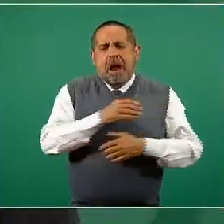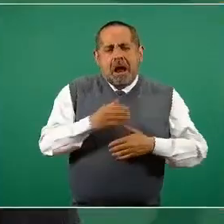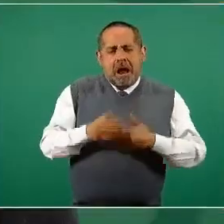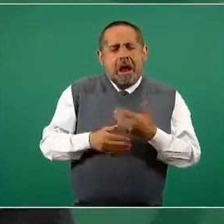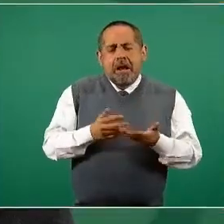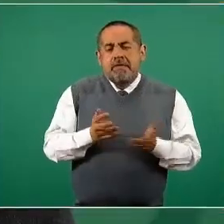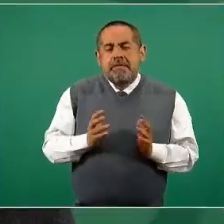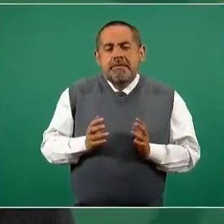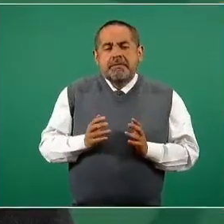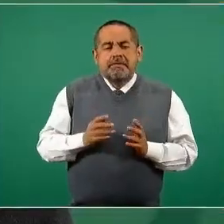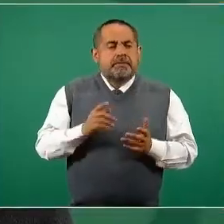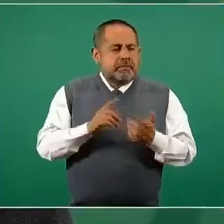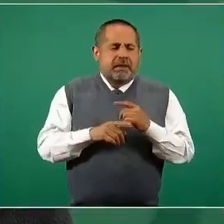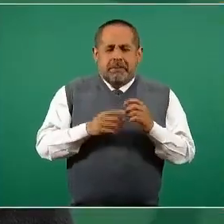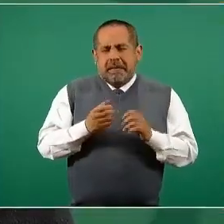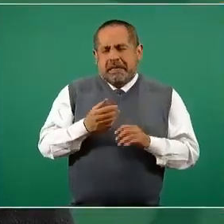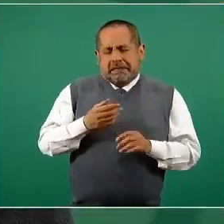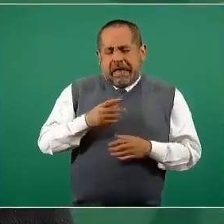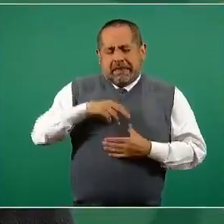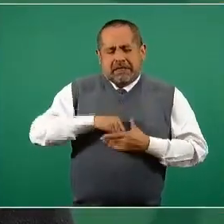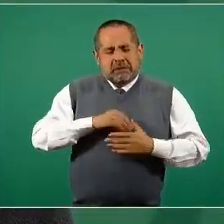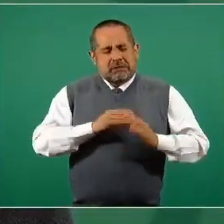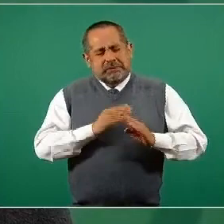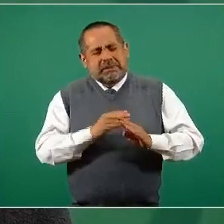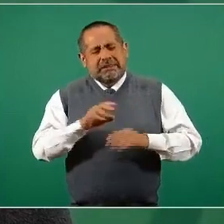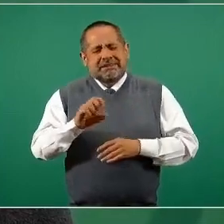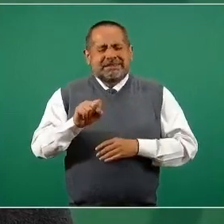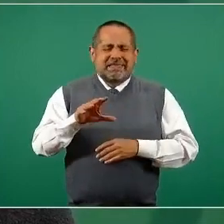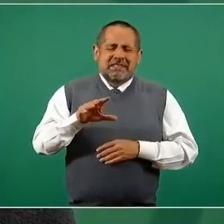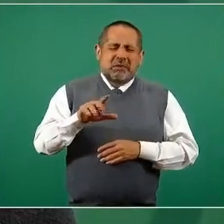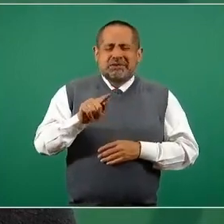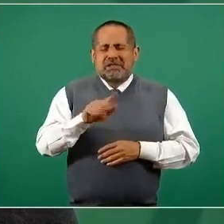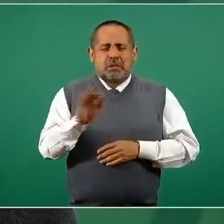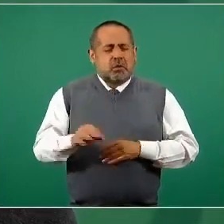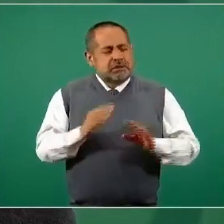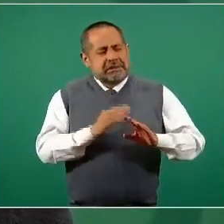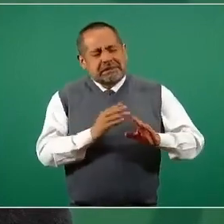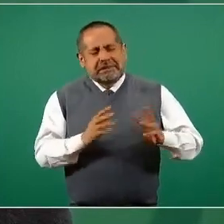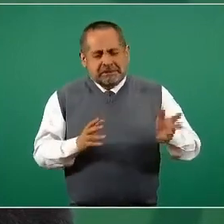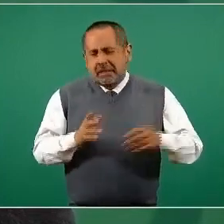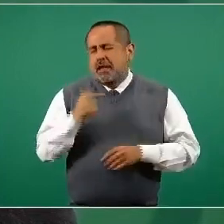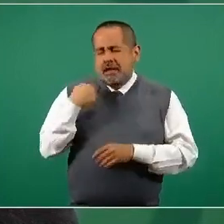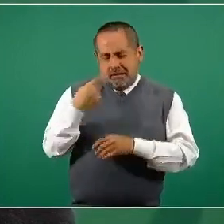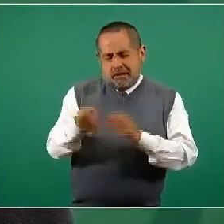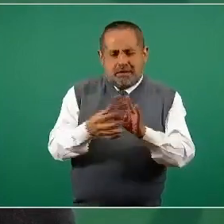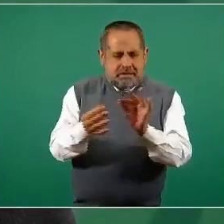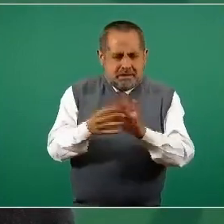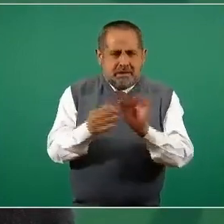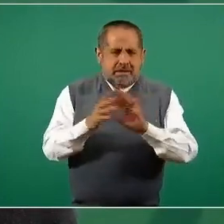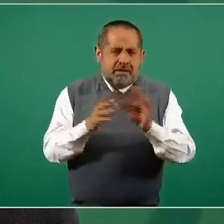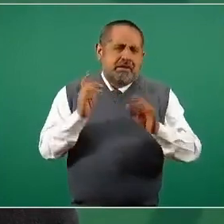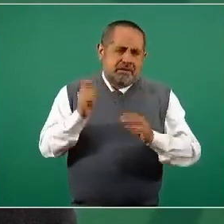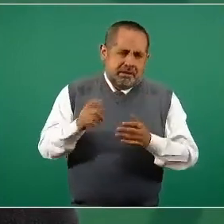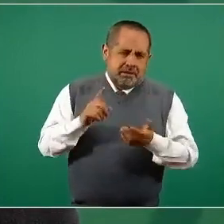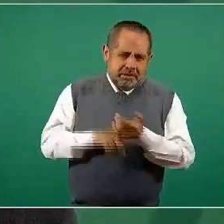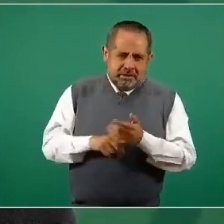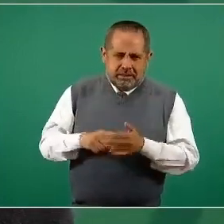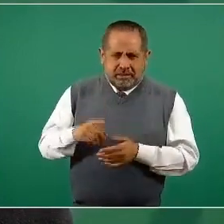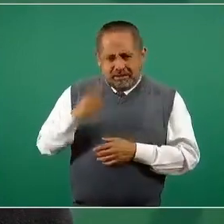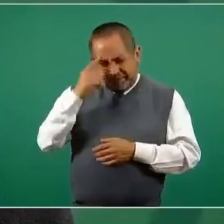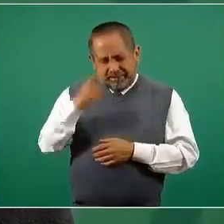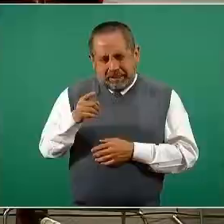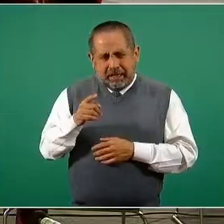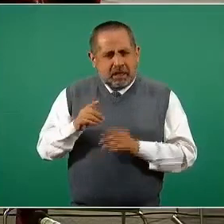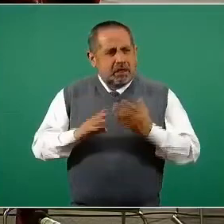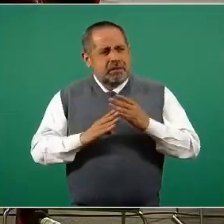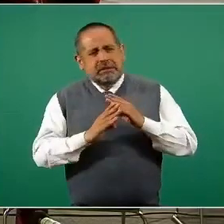tener una efectividad entre el 65 y el 70%. Ya se ha explicado también en muchas ocasiones qué significa la efectividad,